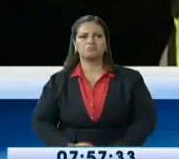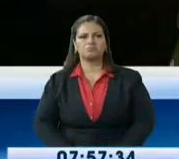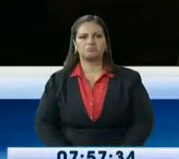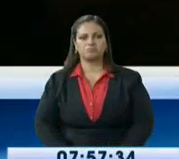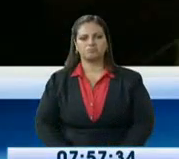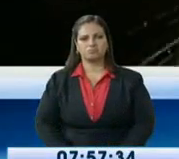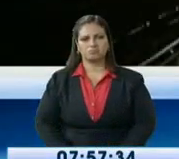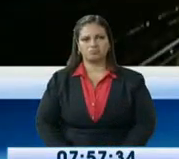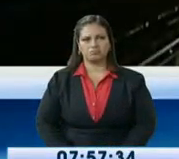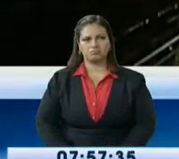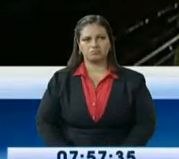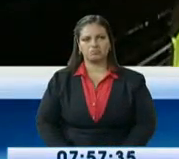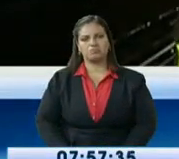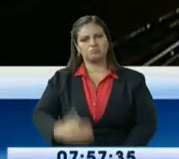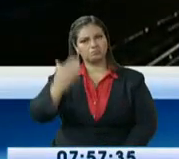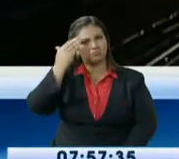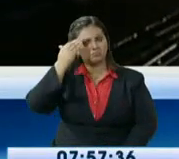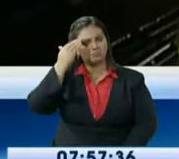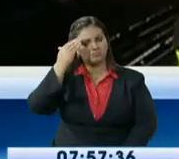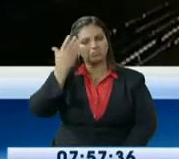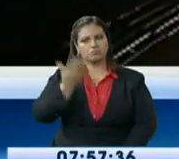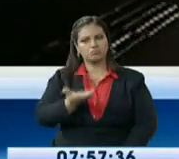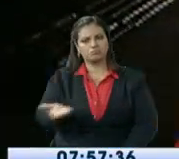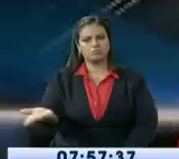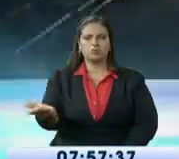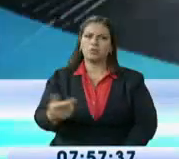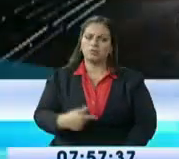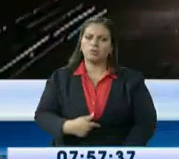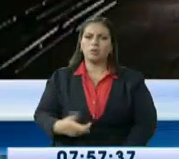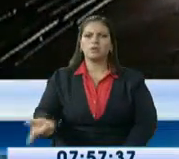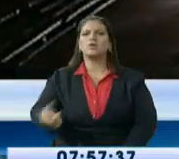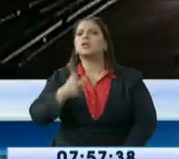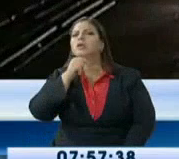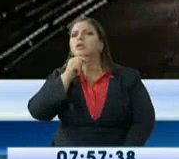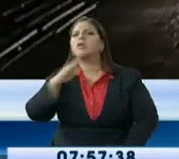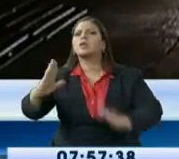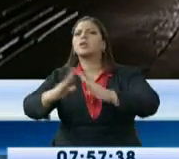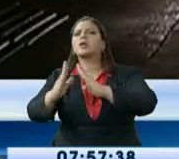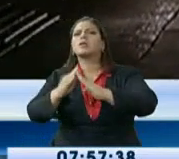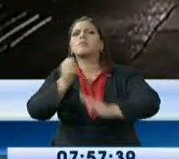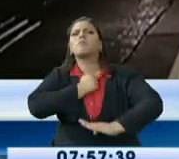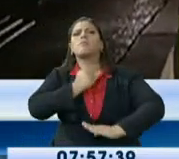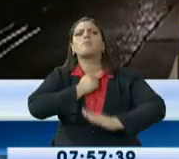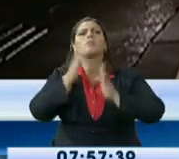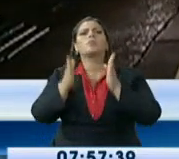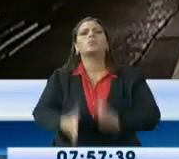a sancionar. De igual forma, se les va a proceder a citar a los propietarios del inmueble para